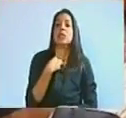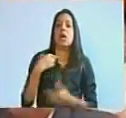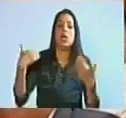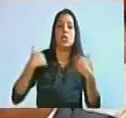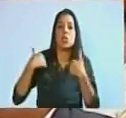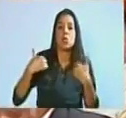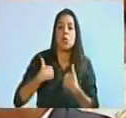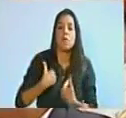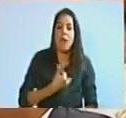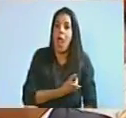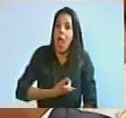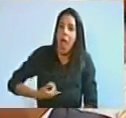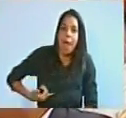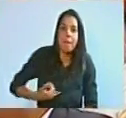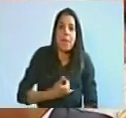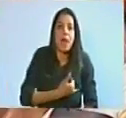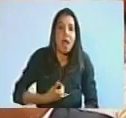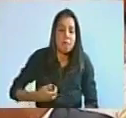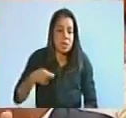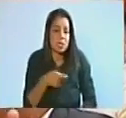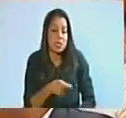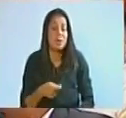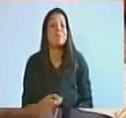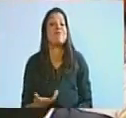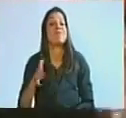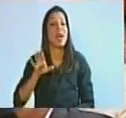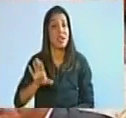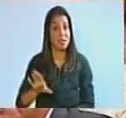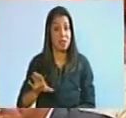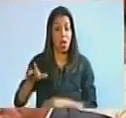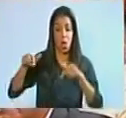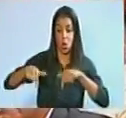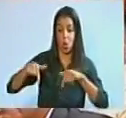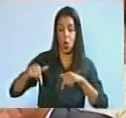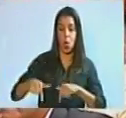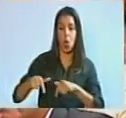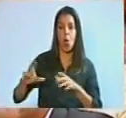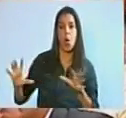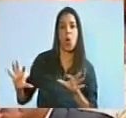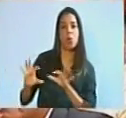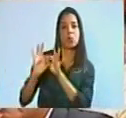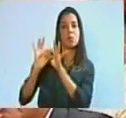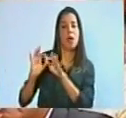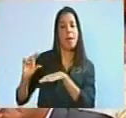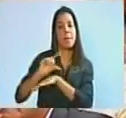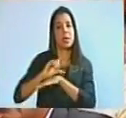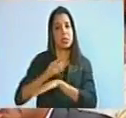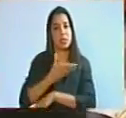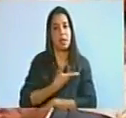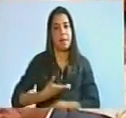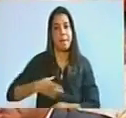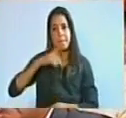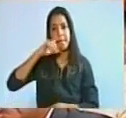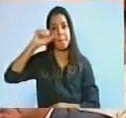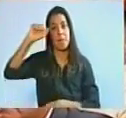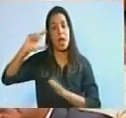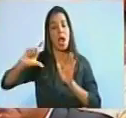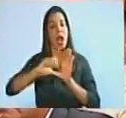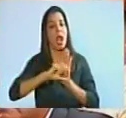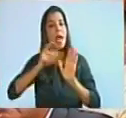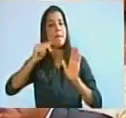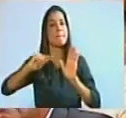y hambriar a nuestro pueblo. Hoy, en compañía del Ejecutivo Nacional, de nuestro presidente, esta ley de precios